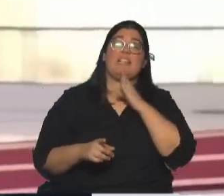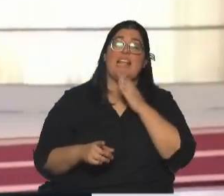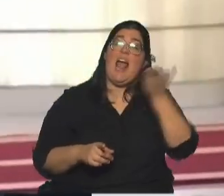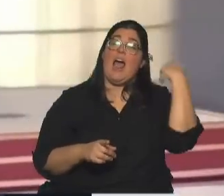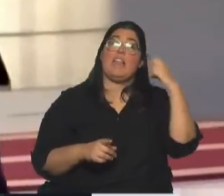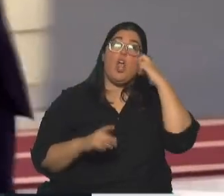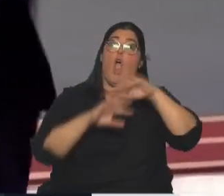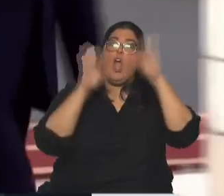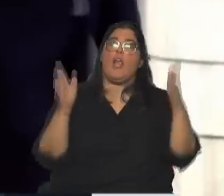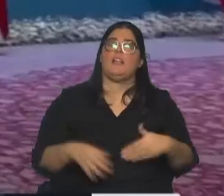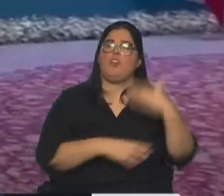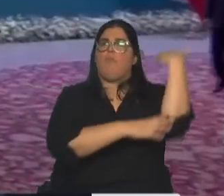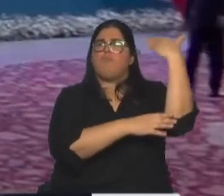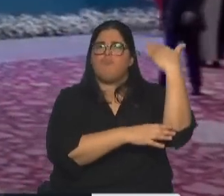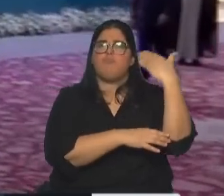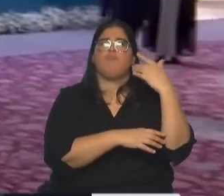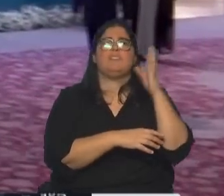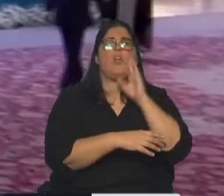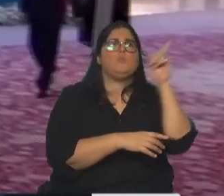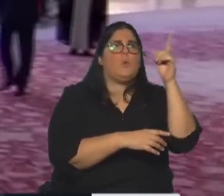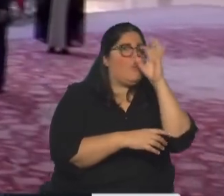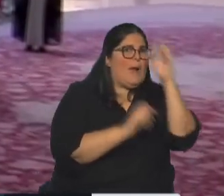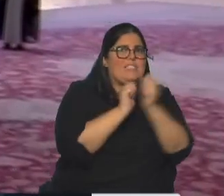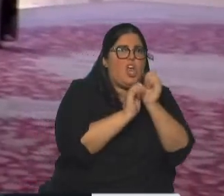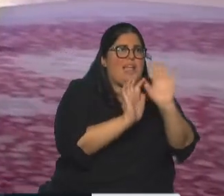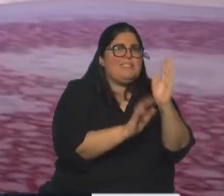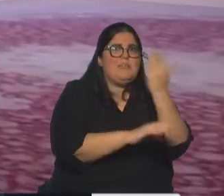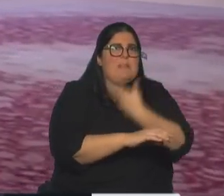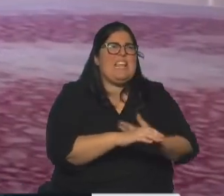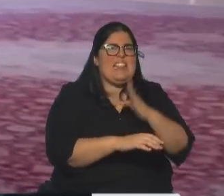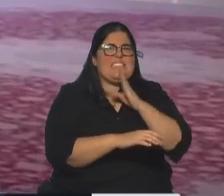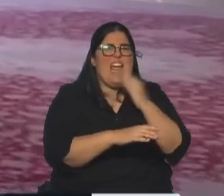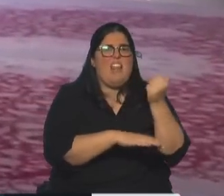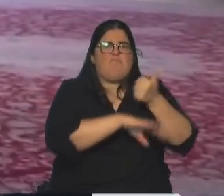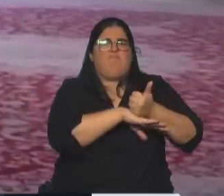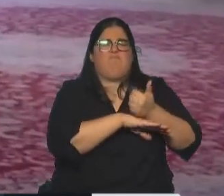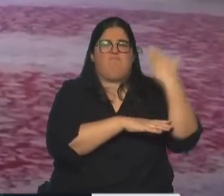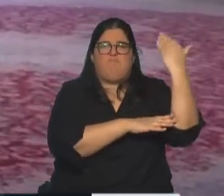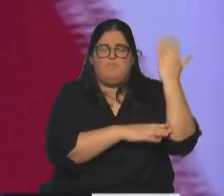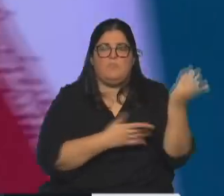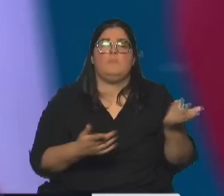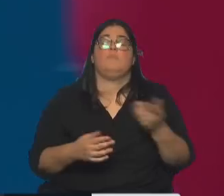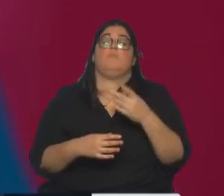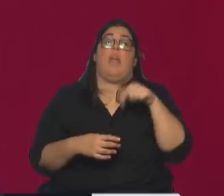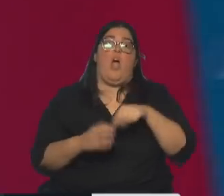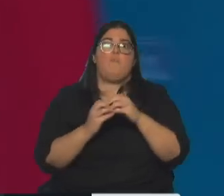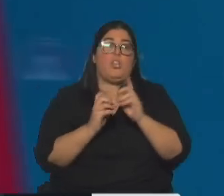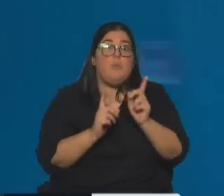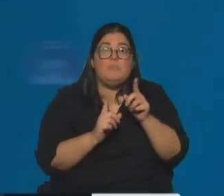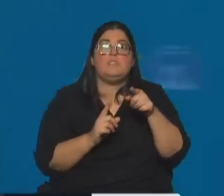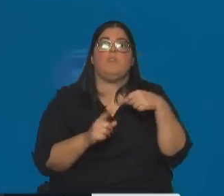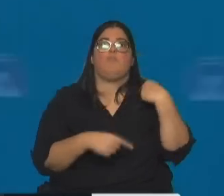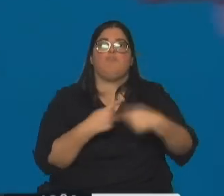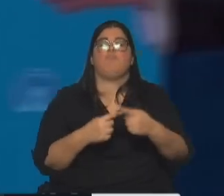momento, algo inédito en la historia de Estados Unidos, y que, bueno, ahora sigue siendo una de las razones por las cuales Estados